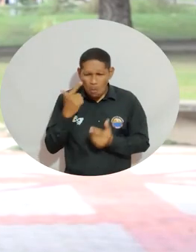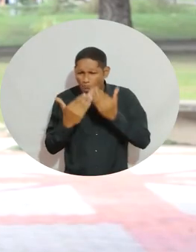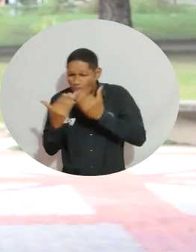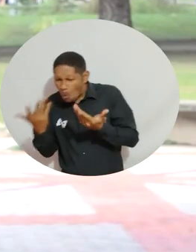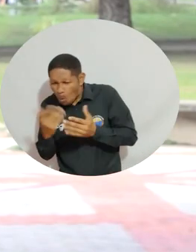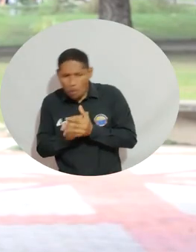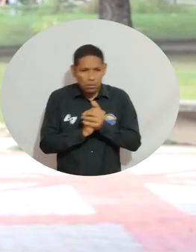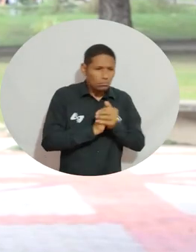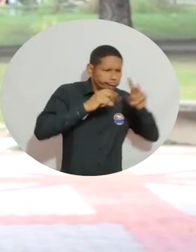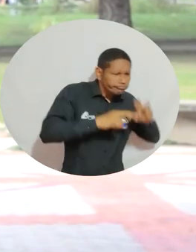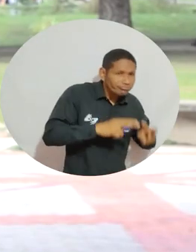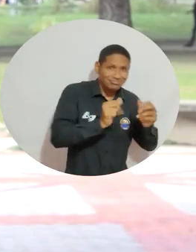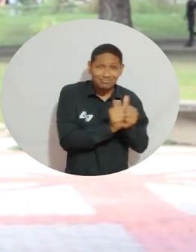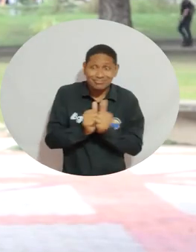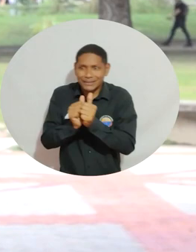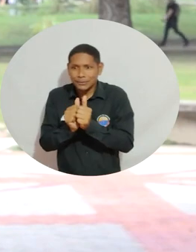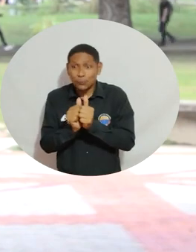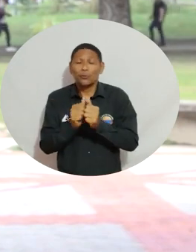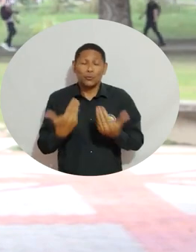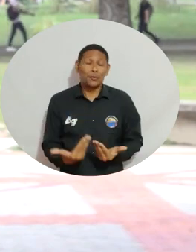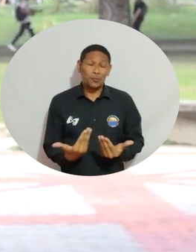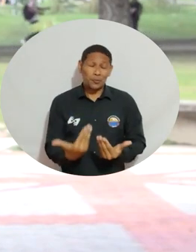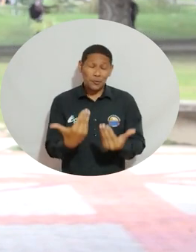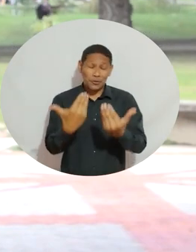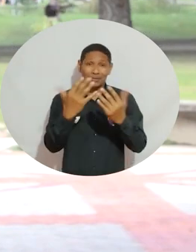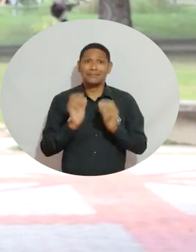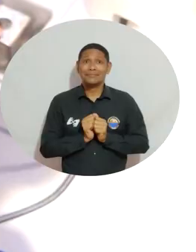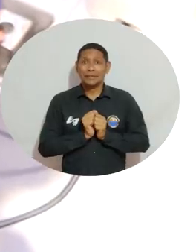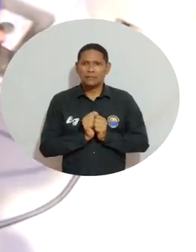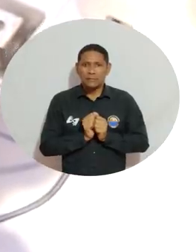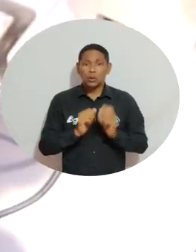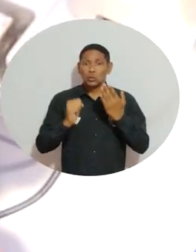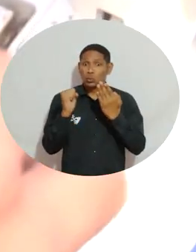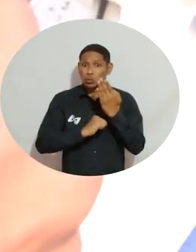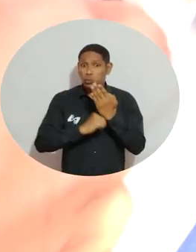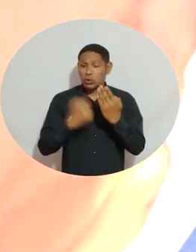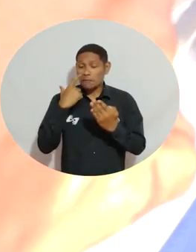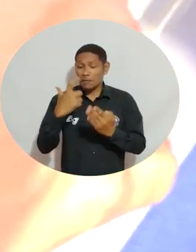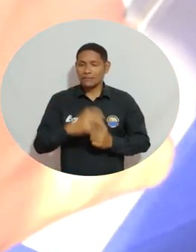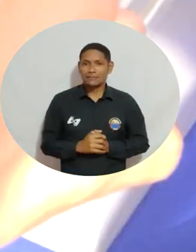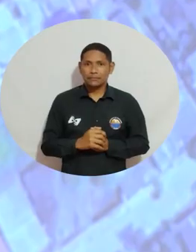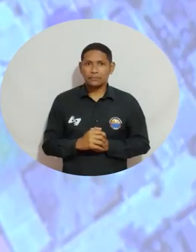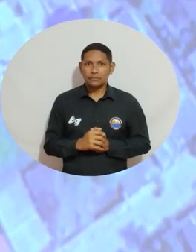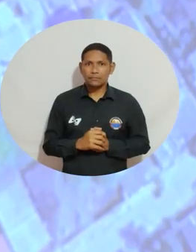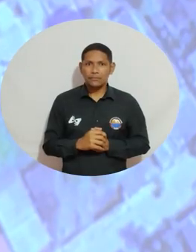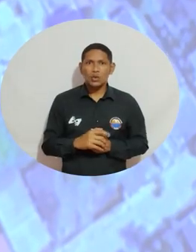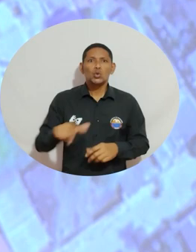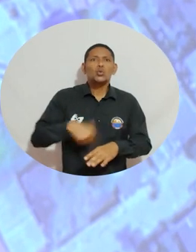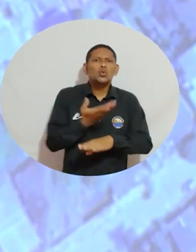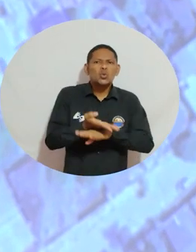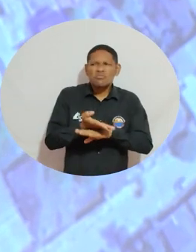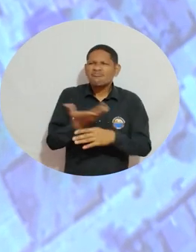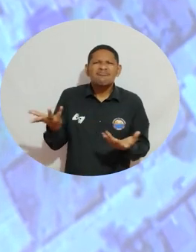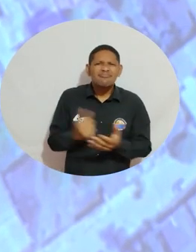Experimentando, investigando con los compañeros, o sea, en realidad ha sido una experiencia súper grata esta materia, sobre todo. La creación de